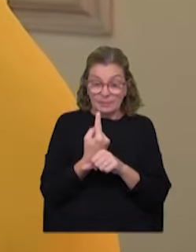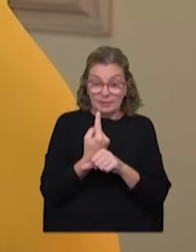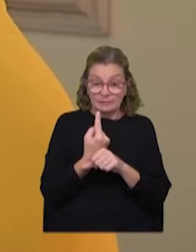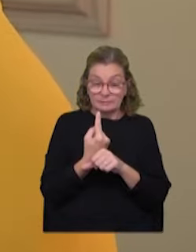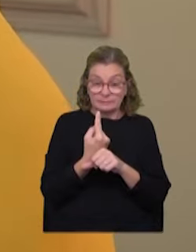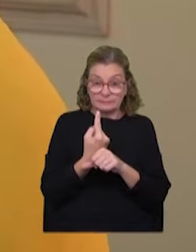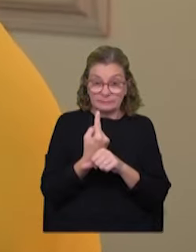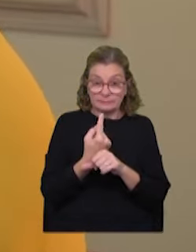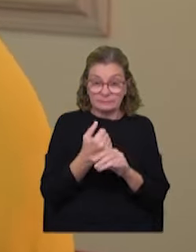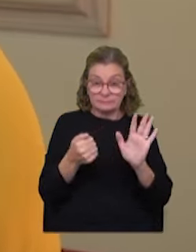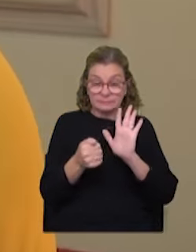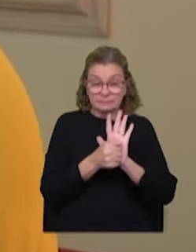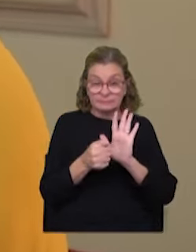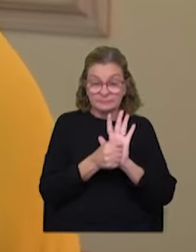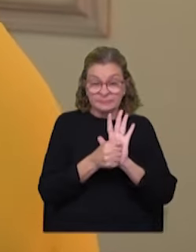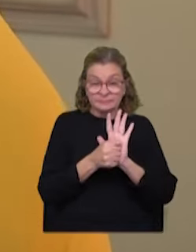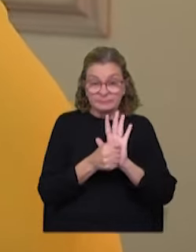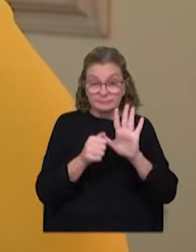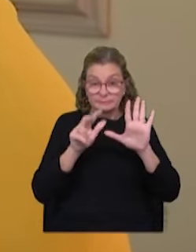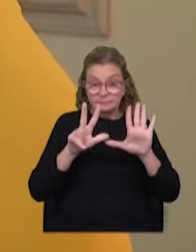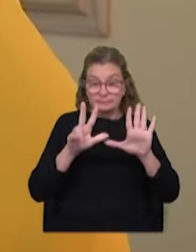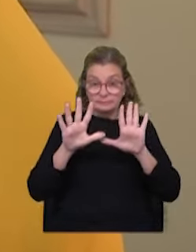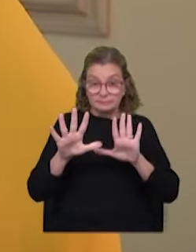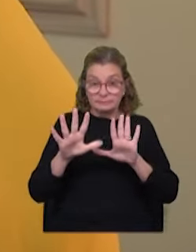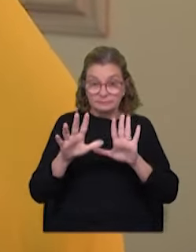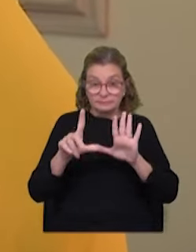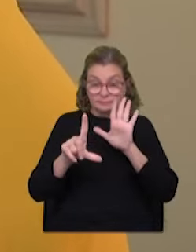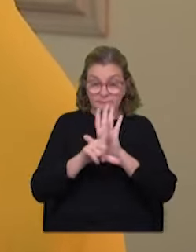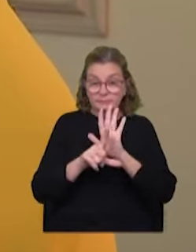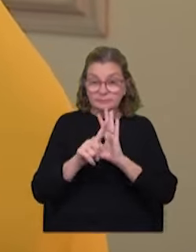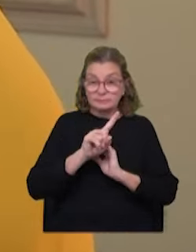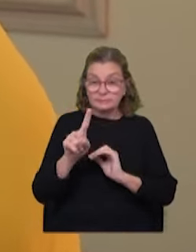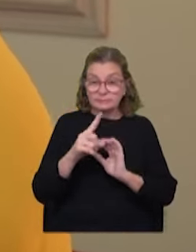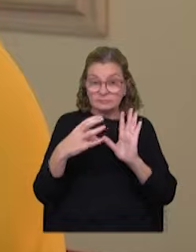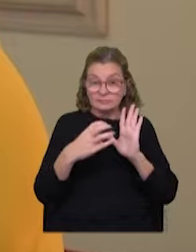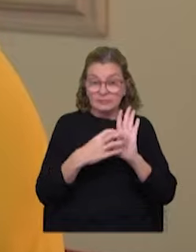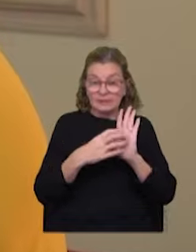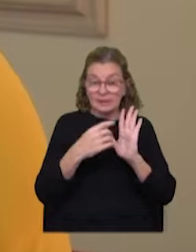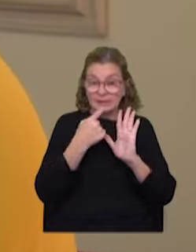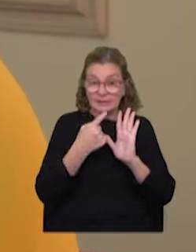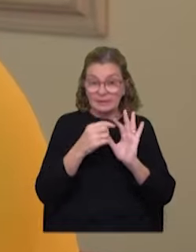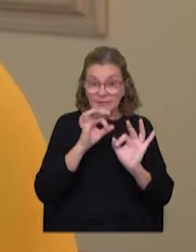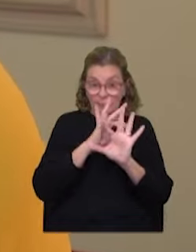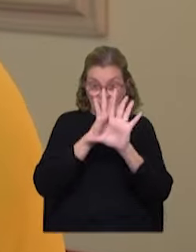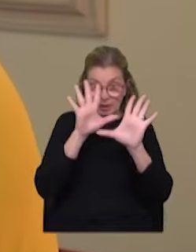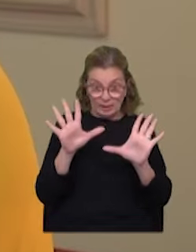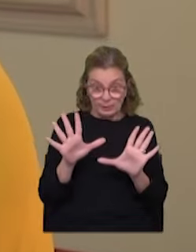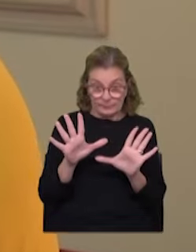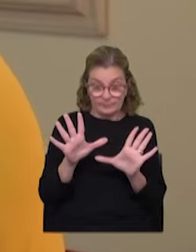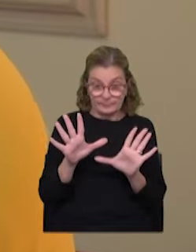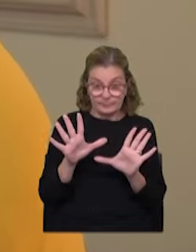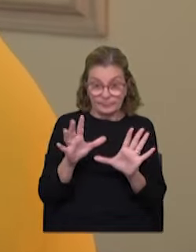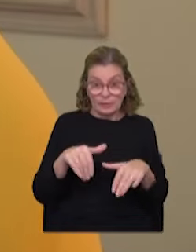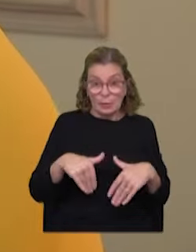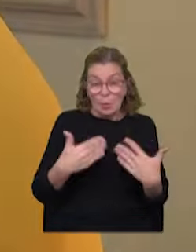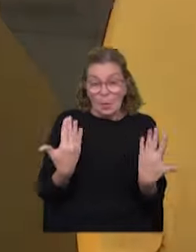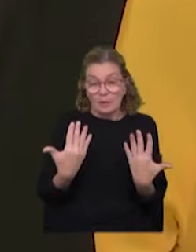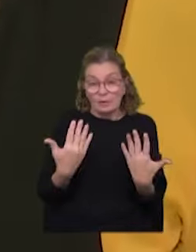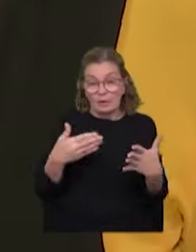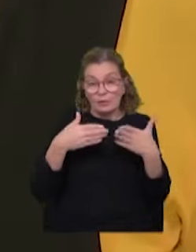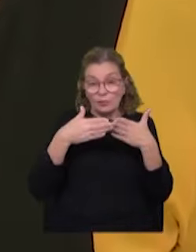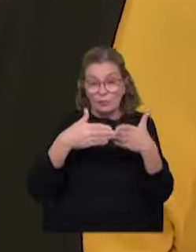hay un artículo que es el artículo 85 literal 11 de la Constitución que es absolutamente claro cualquier